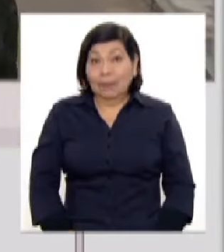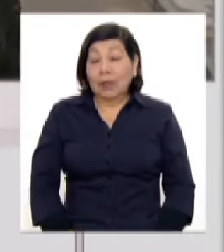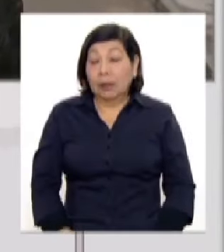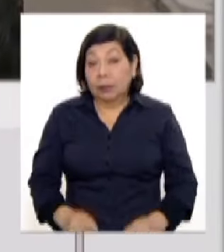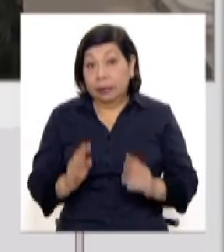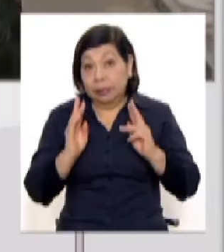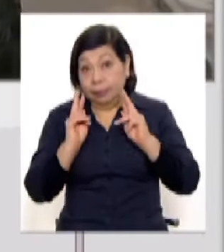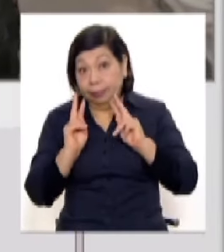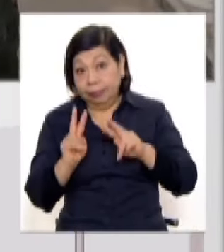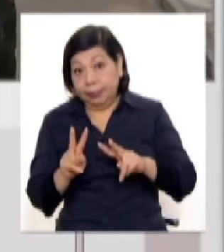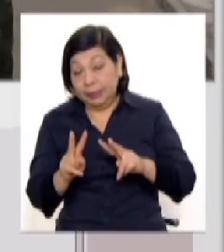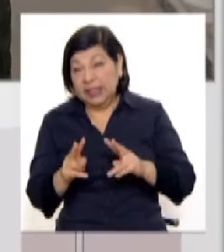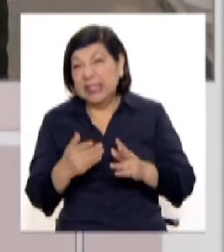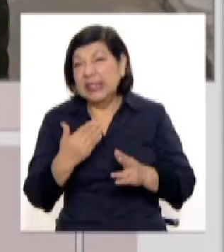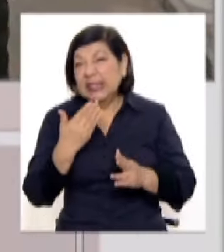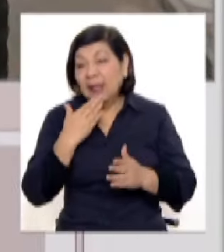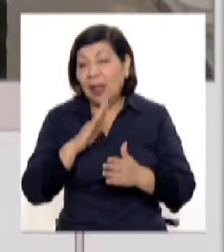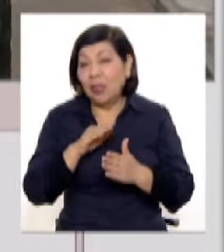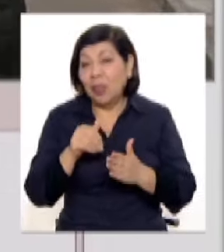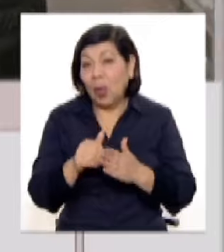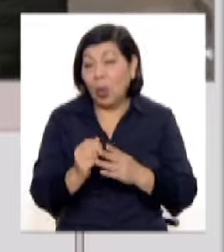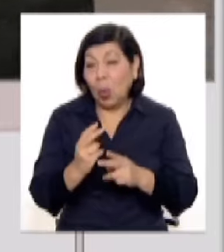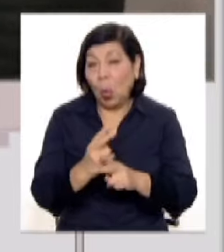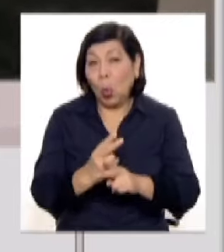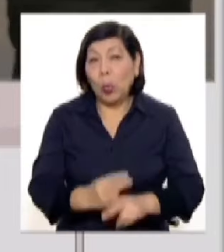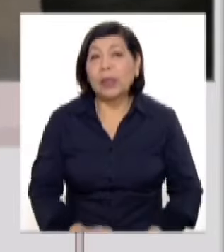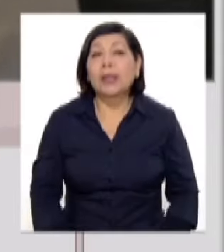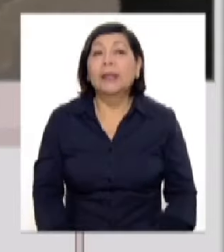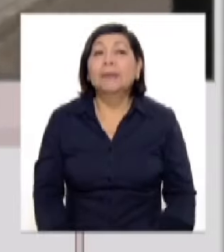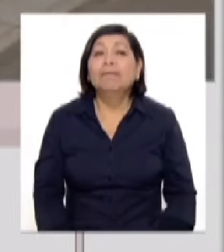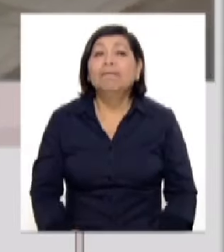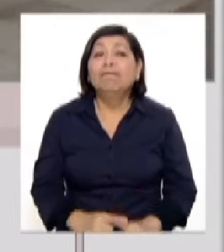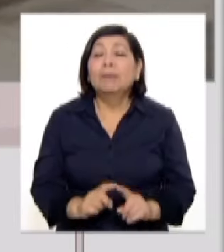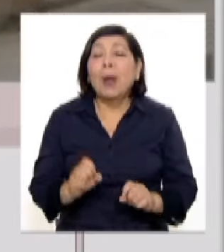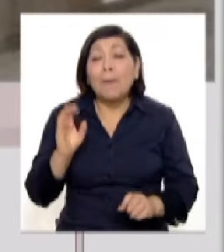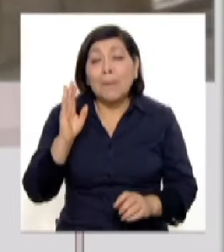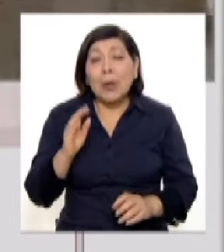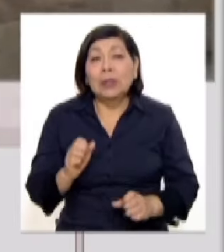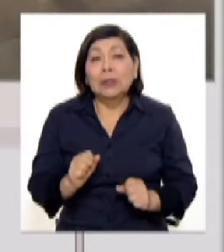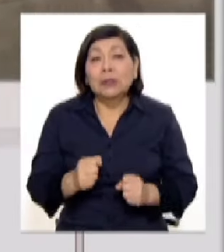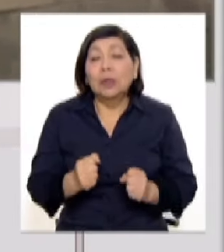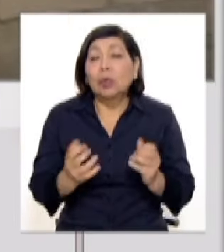muy atentos entonces, Aldo, con todas estas medidas de seguridad que disponga la